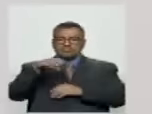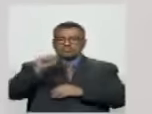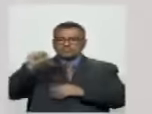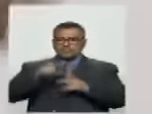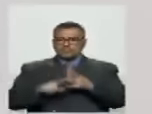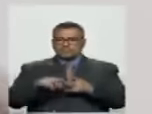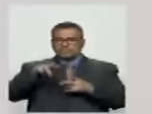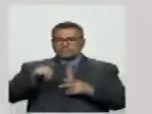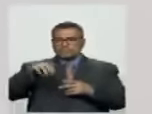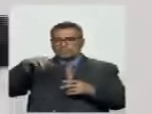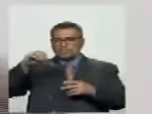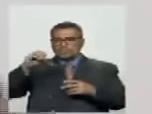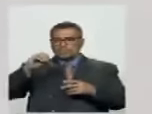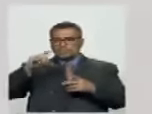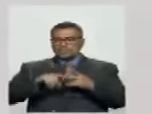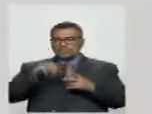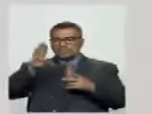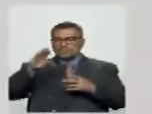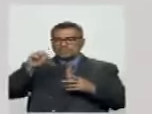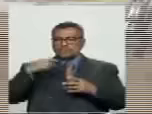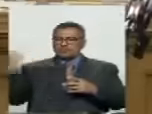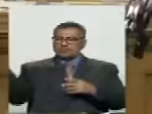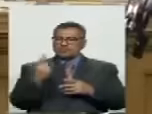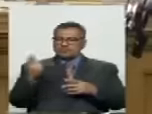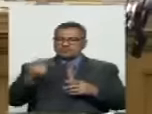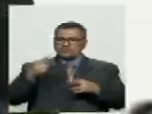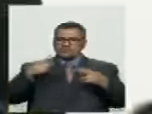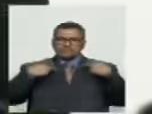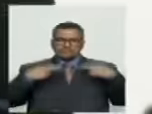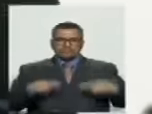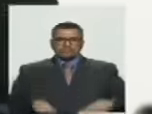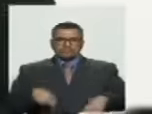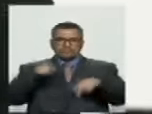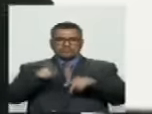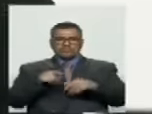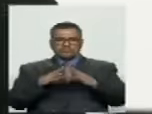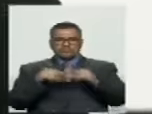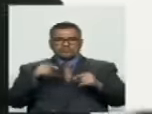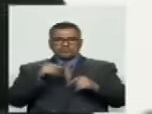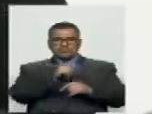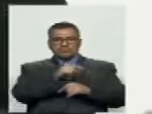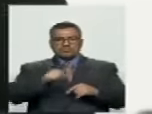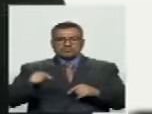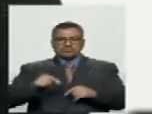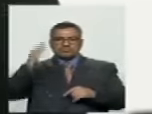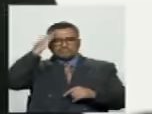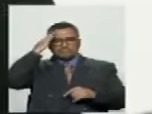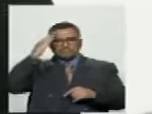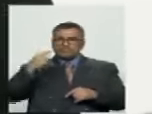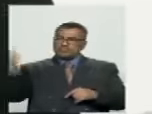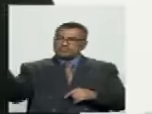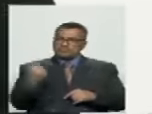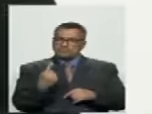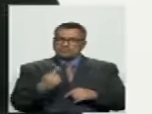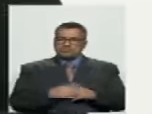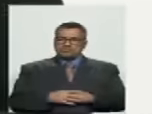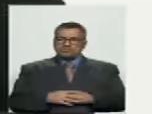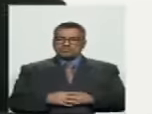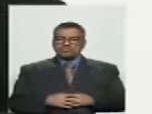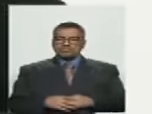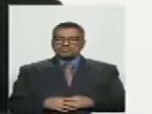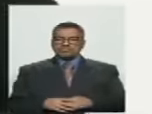Zuckerberg, Musk, Bezos, vienen por los humanos y las humanas. ¿Y saben a qué vienen?